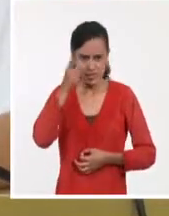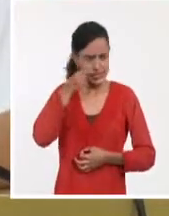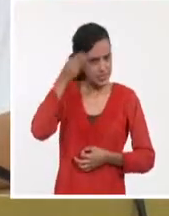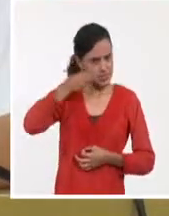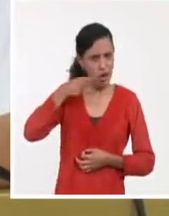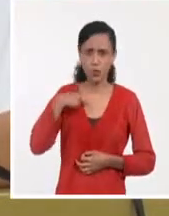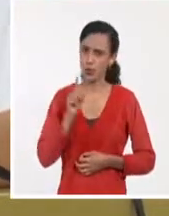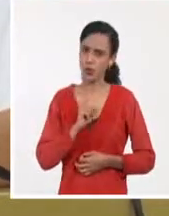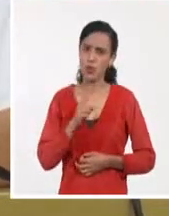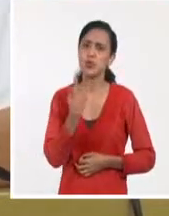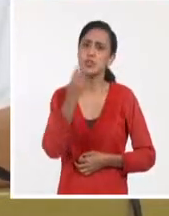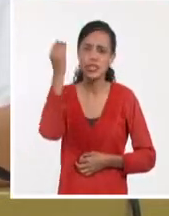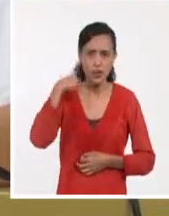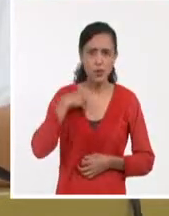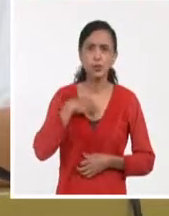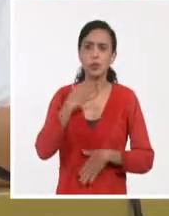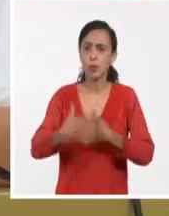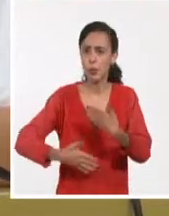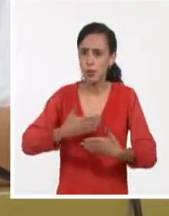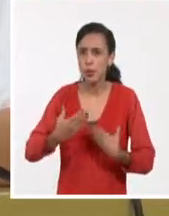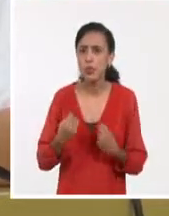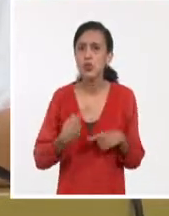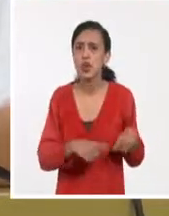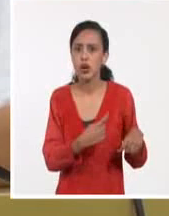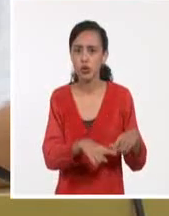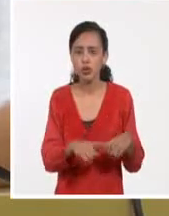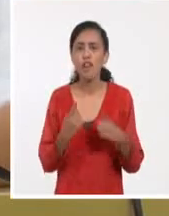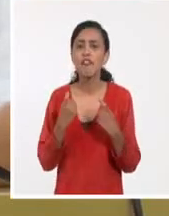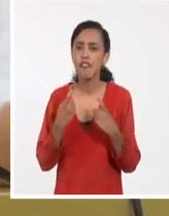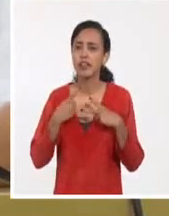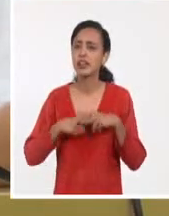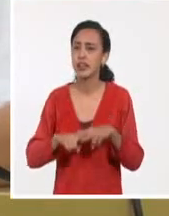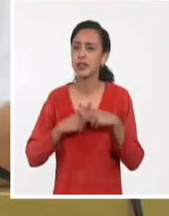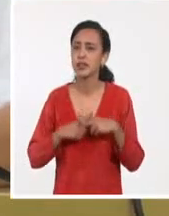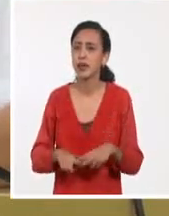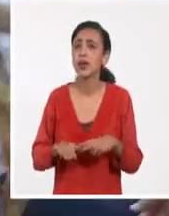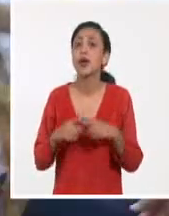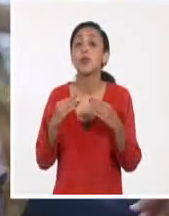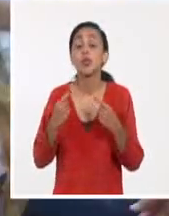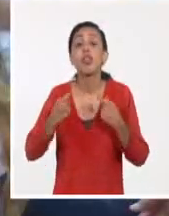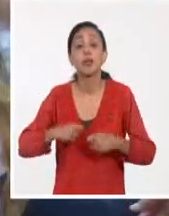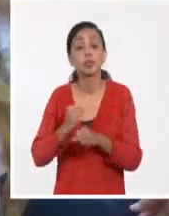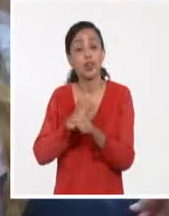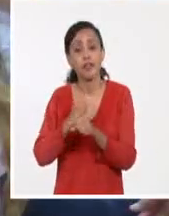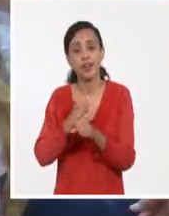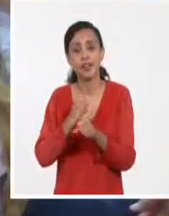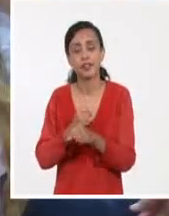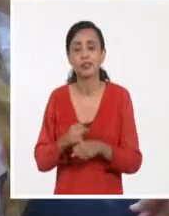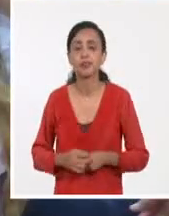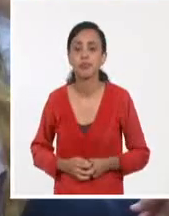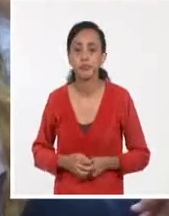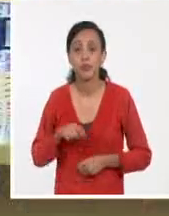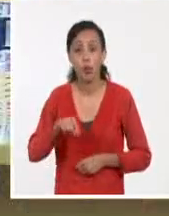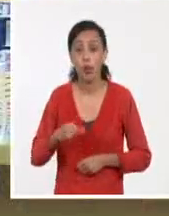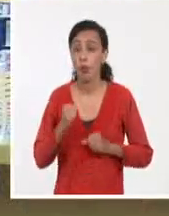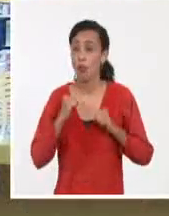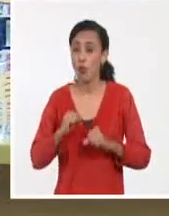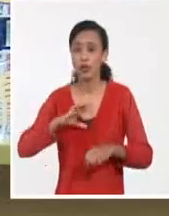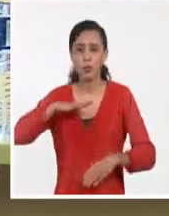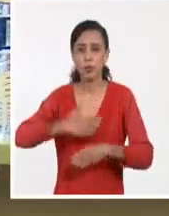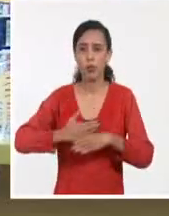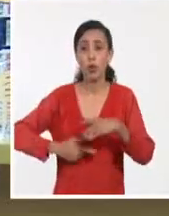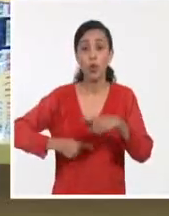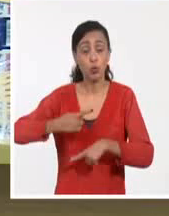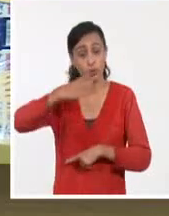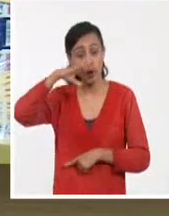tenemos problemas, que sabemos que tenemos muchas cosas por resolver aún y mucho en lo que tenemos que trabajar. Hoy, cuando se arrecia el bloqueo contra Cuba, es